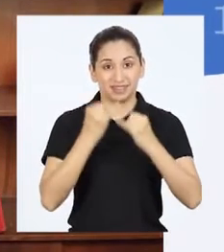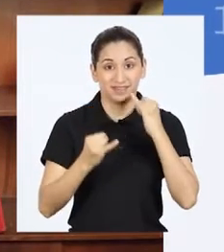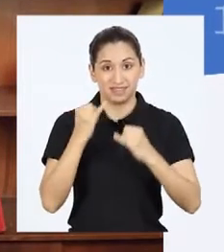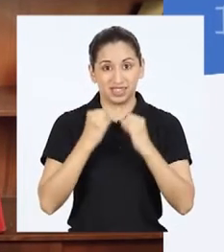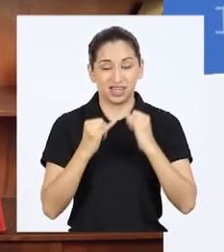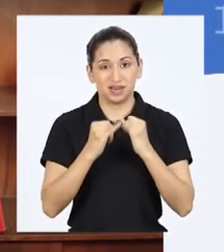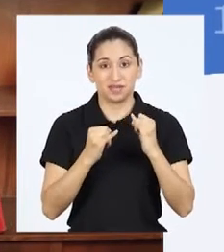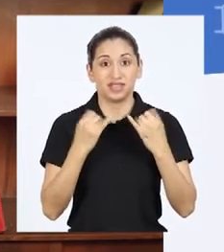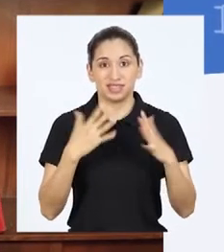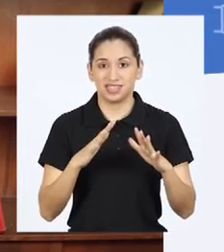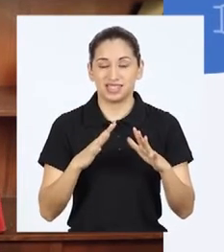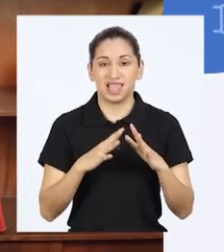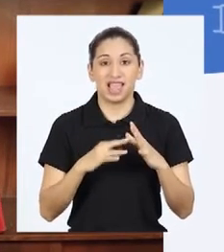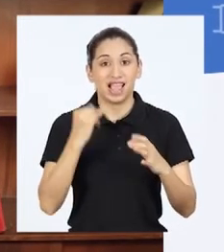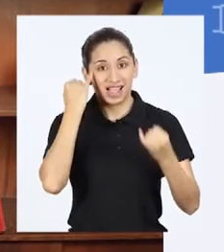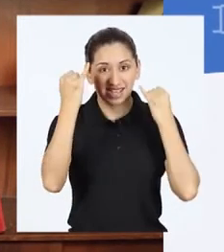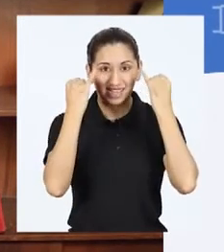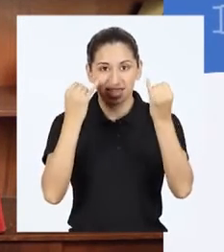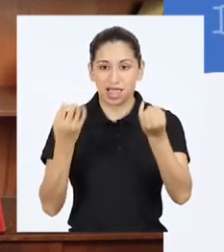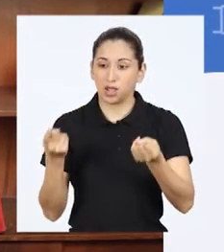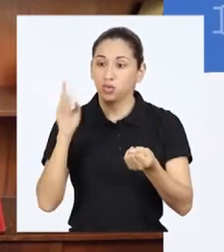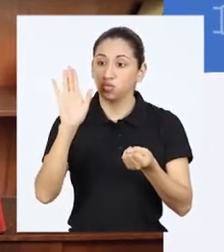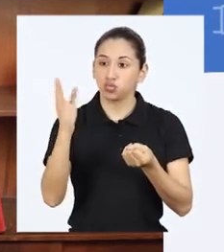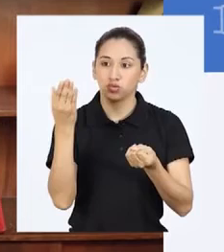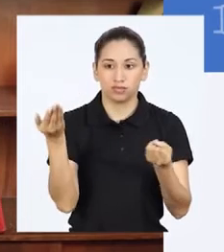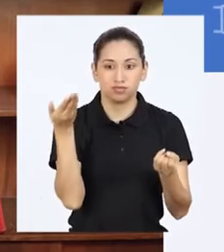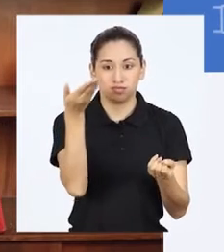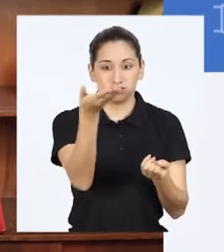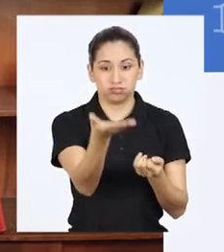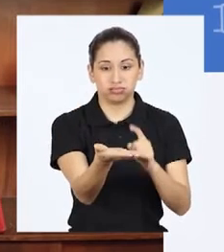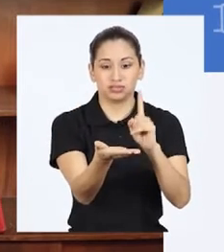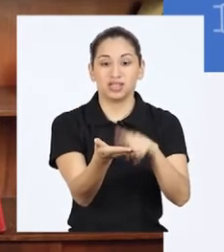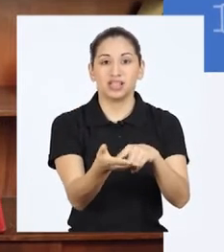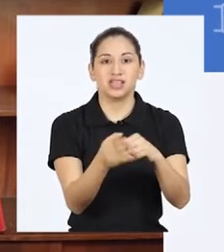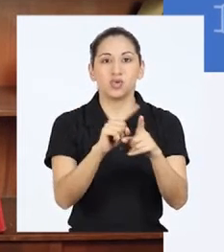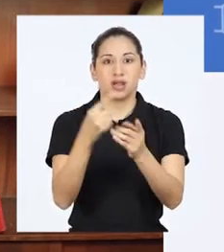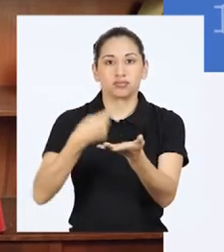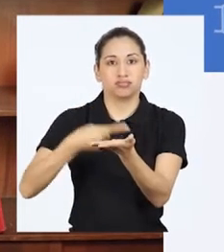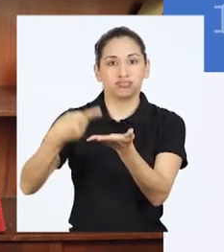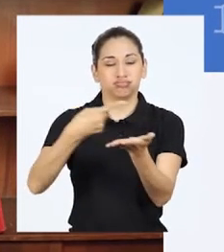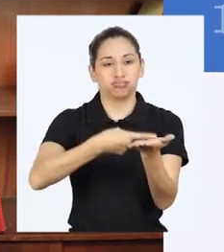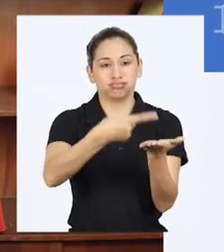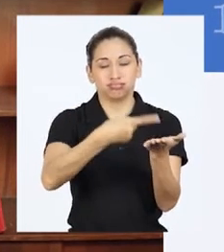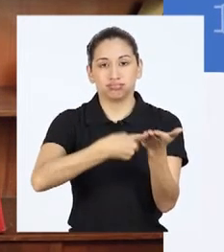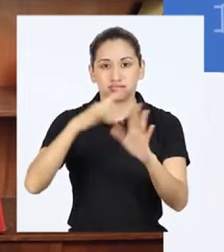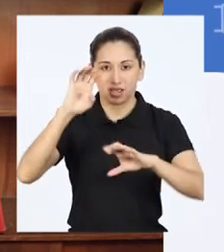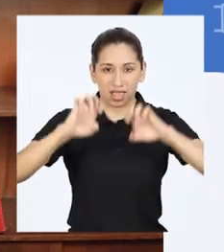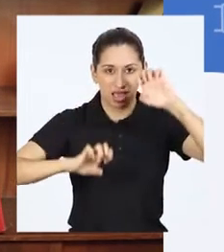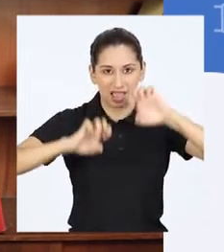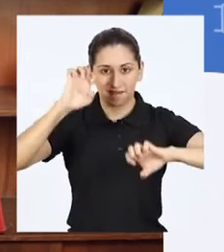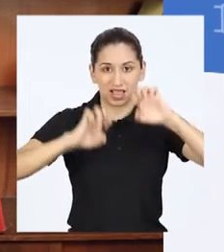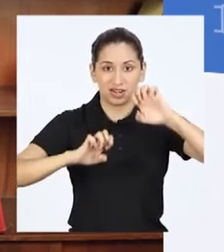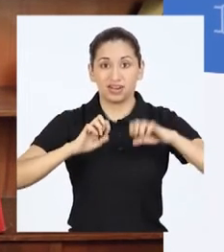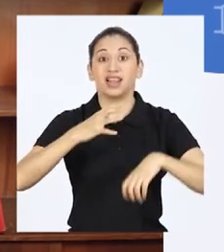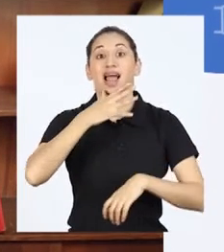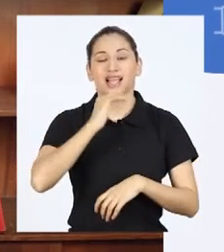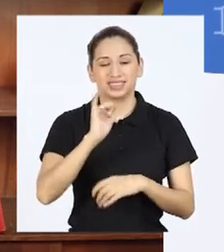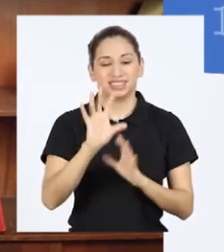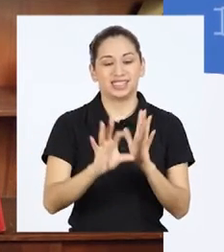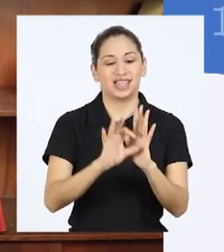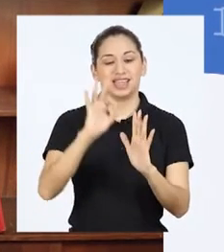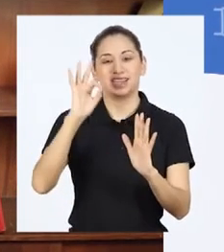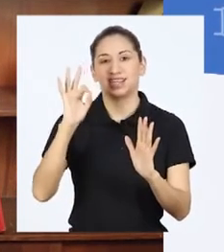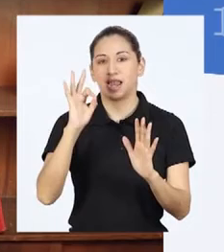Finalmente se pondrán las ideas sobre la mesa y se debatirán y evaluarán. De esta manera se